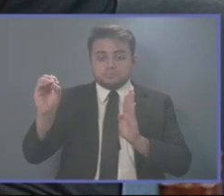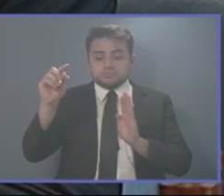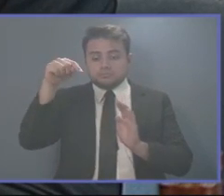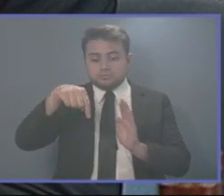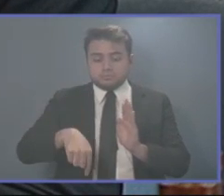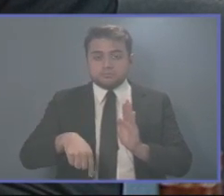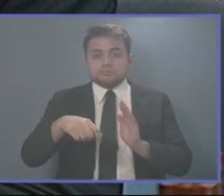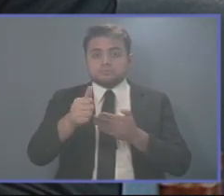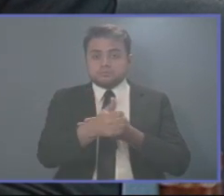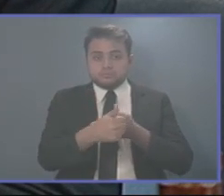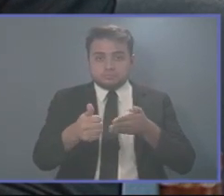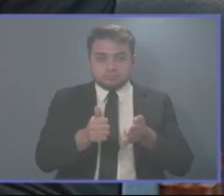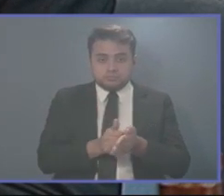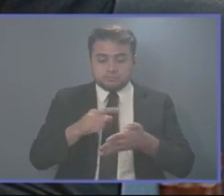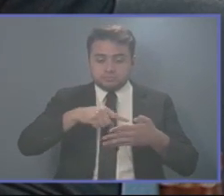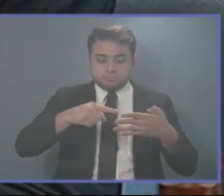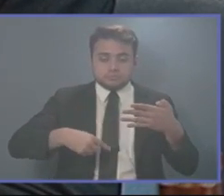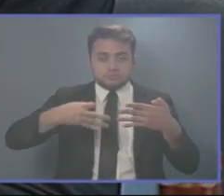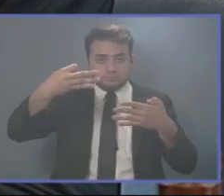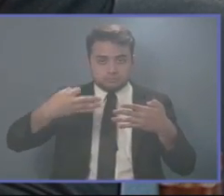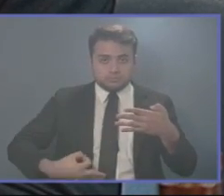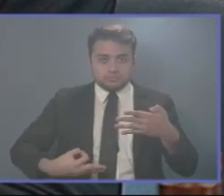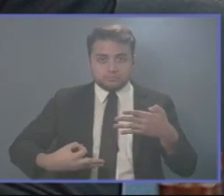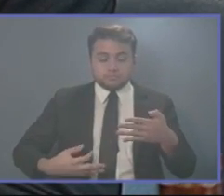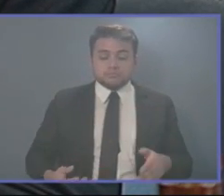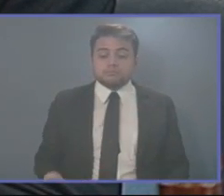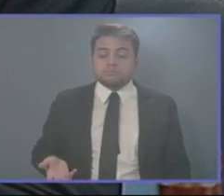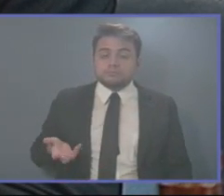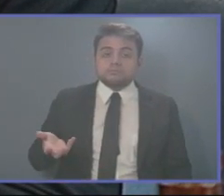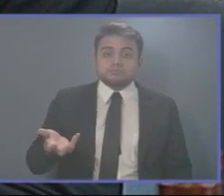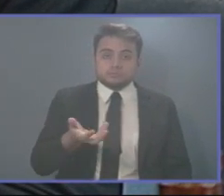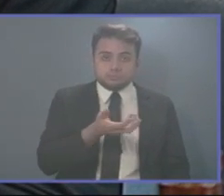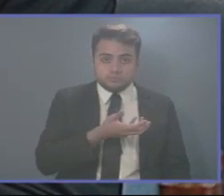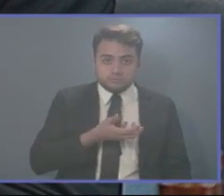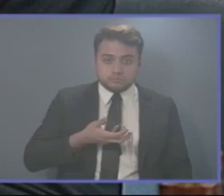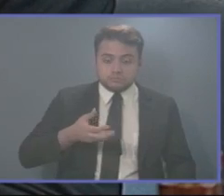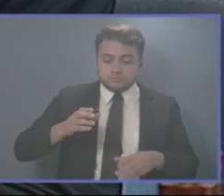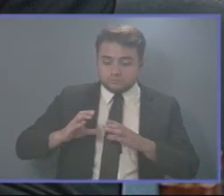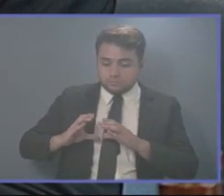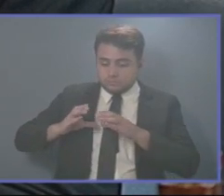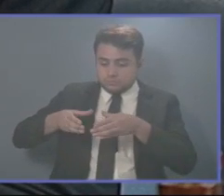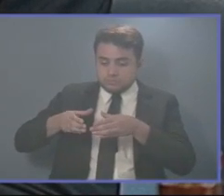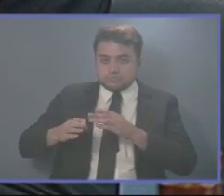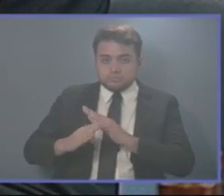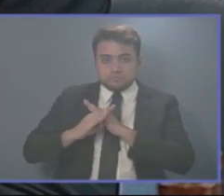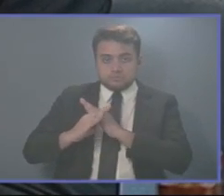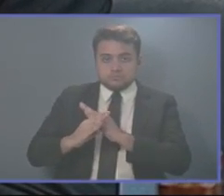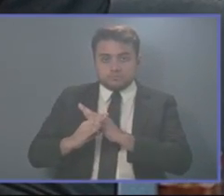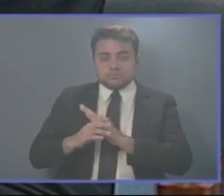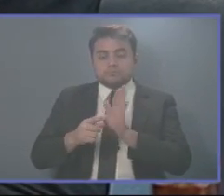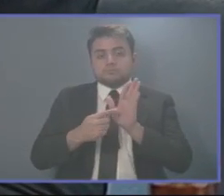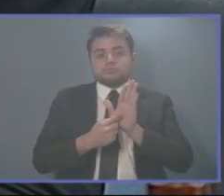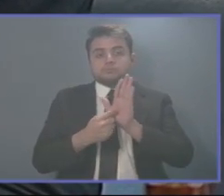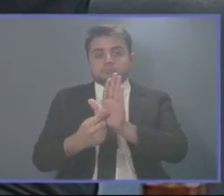legislativa la comisión de defensa presenta al honorable pleno